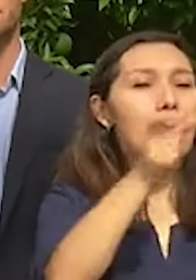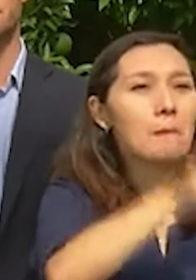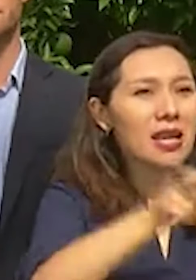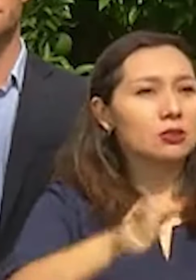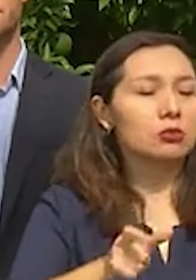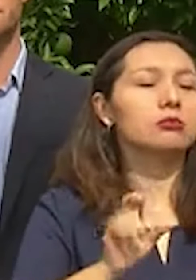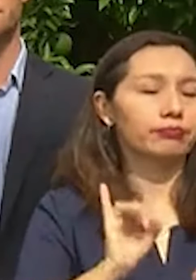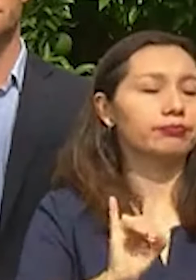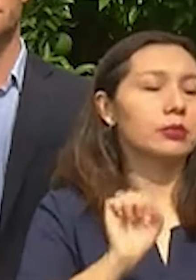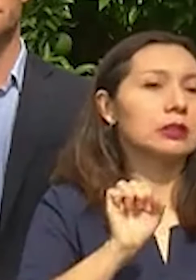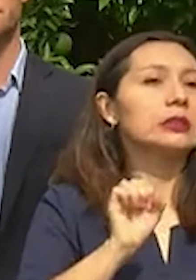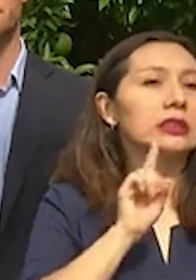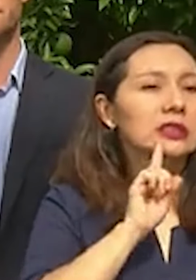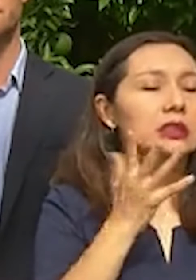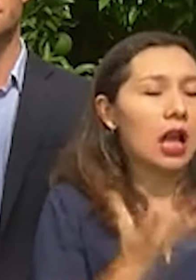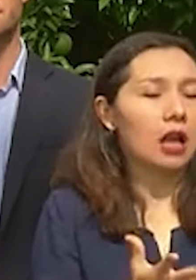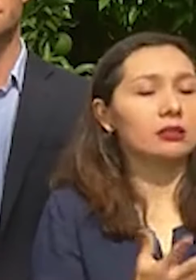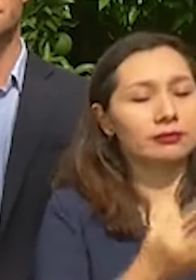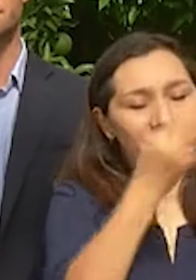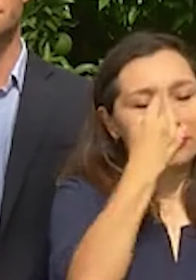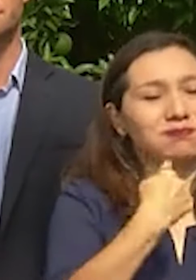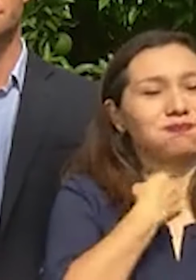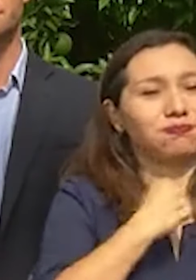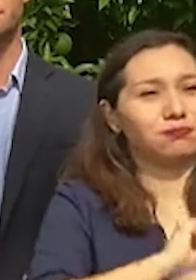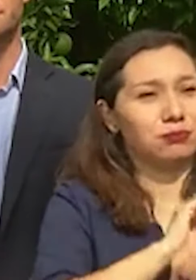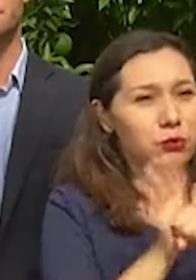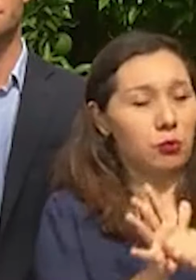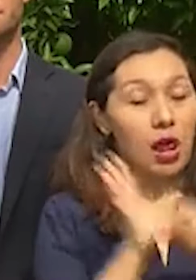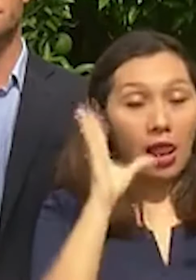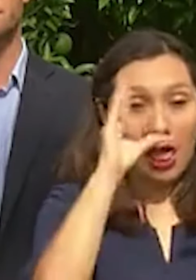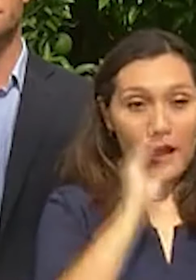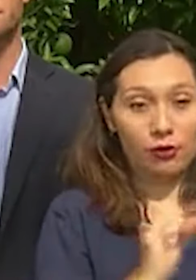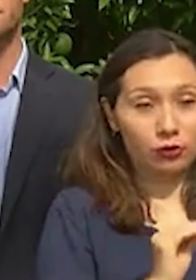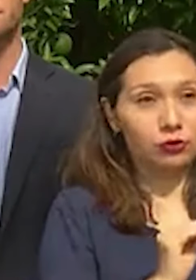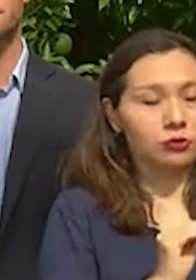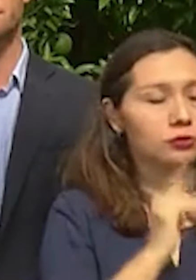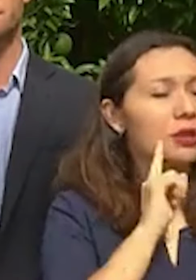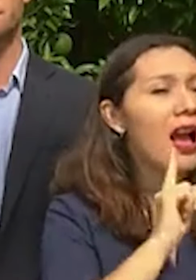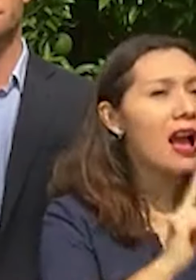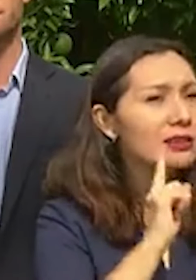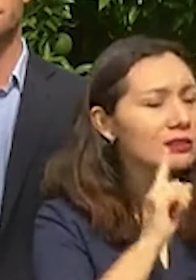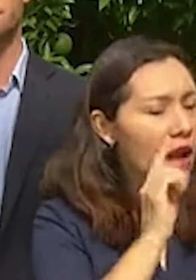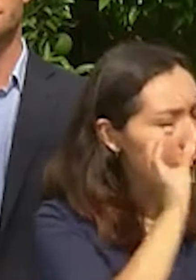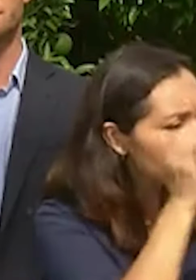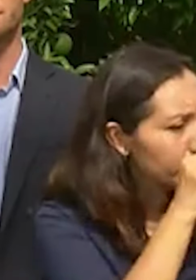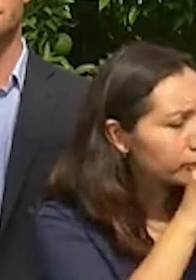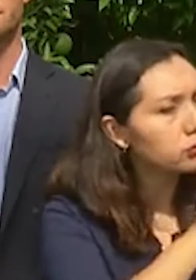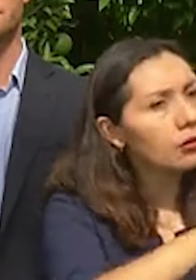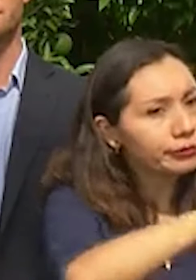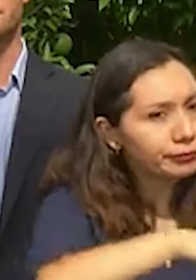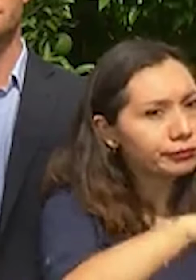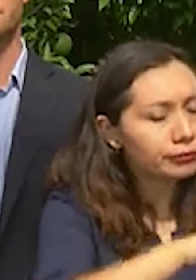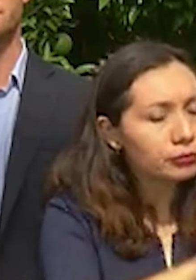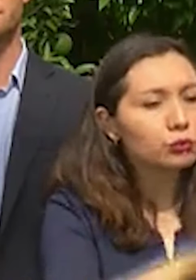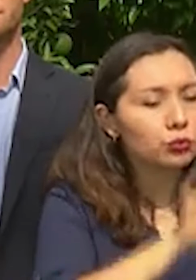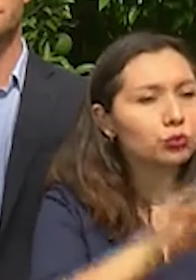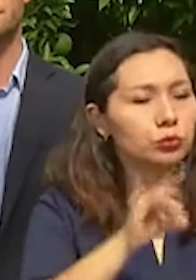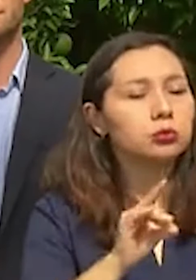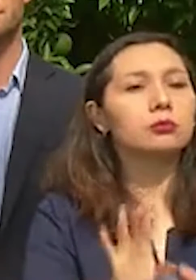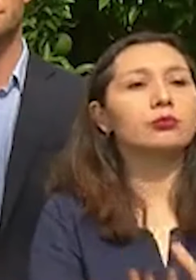casos confirmados. Durante la noche, en los exámenes que se hacen y que demoran varias horas,